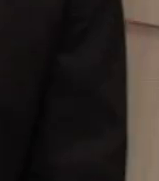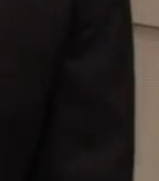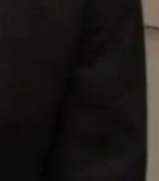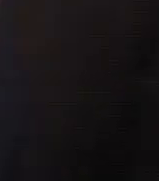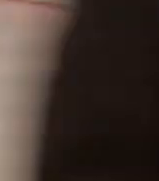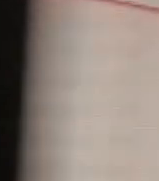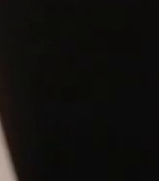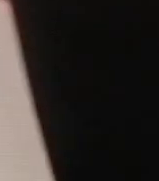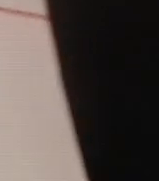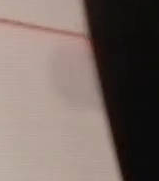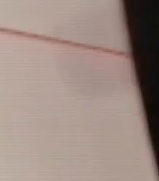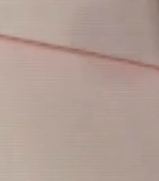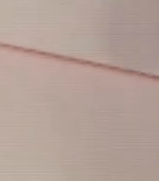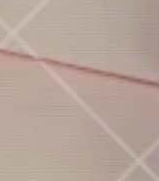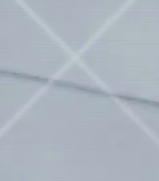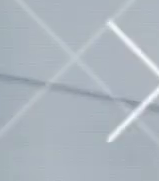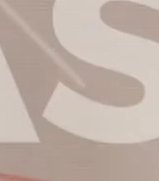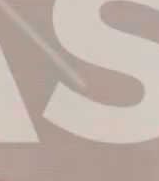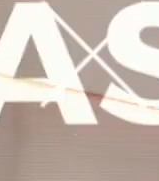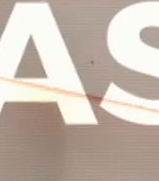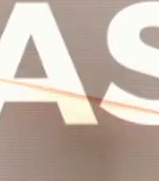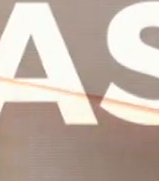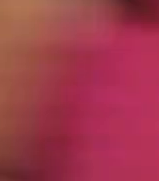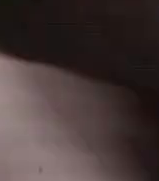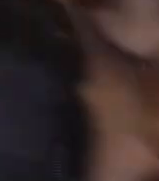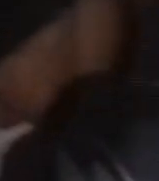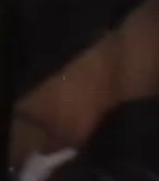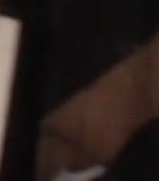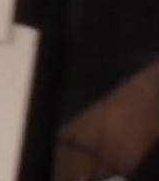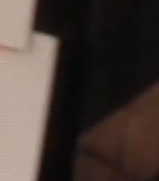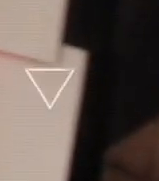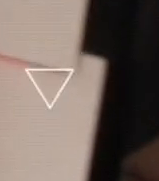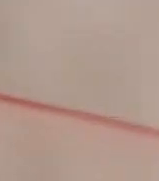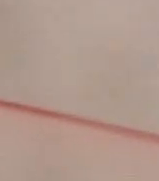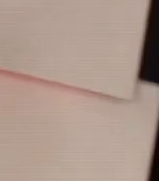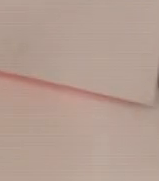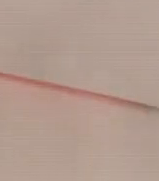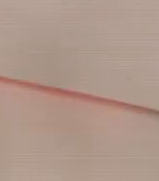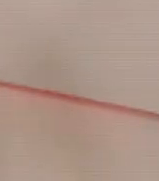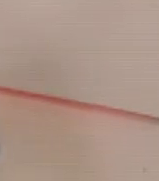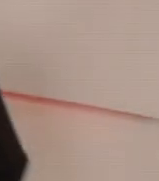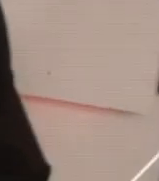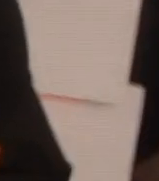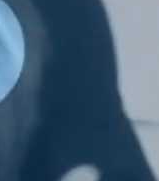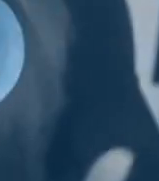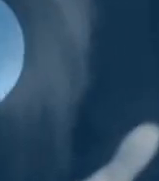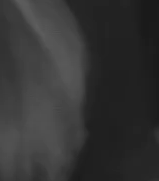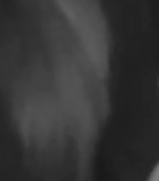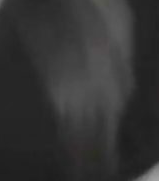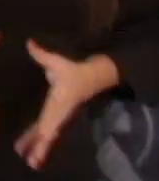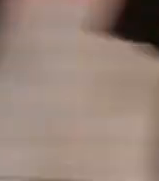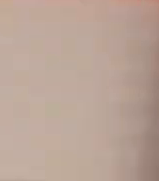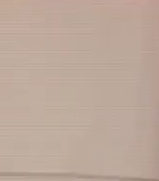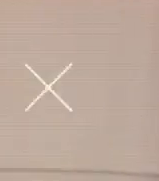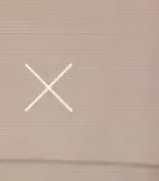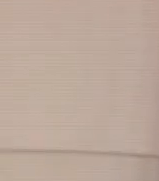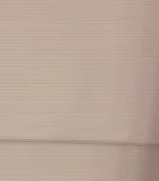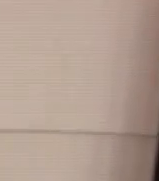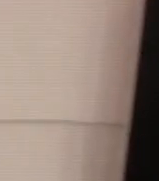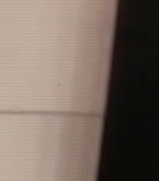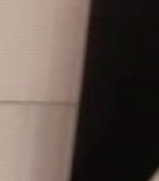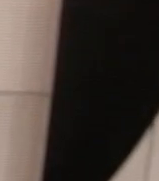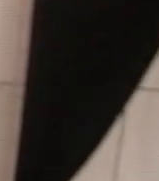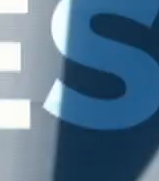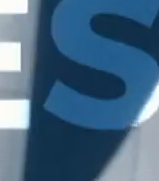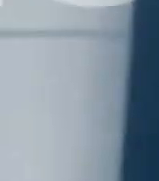Fútbol y mucho más. Con los atletas desde sus inicios. Los pioneros en fútbol femenino. Los